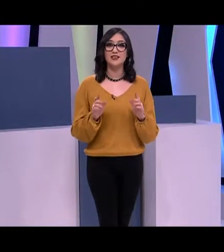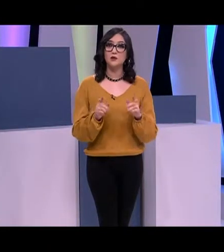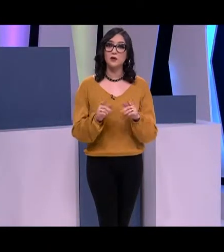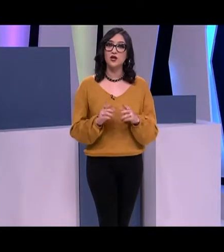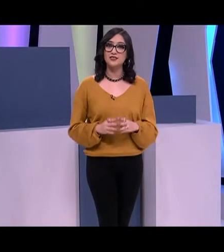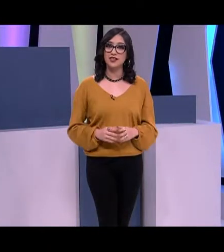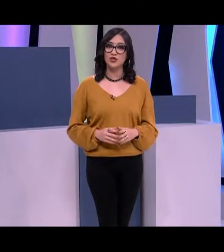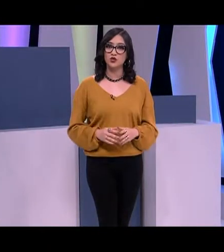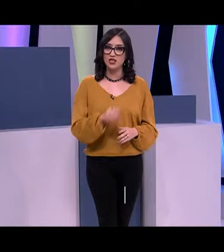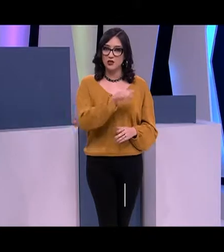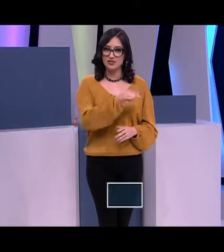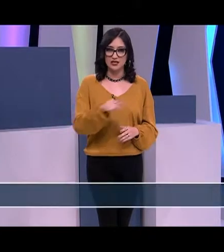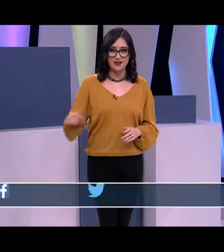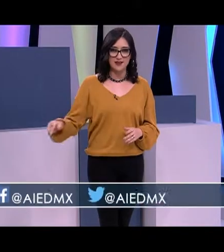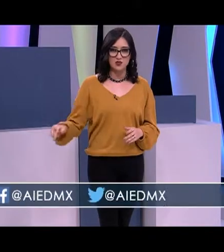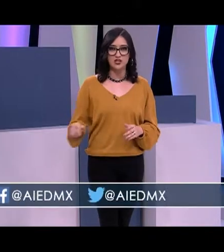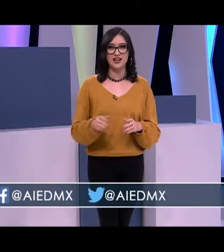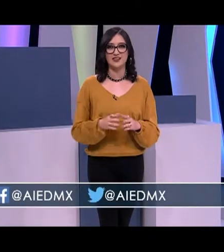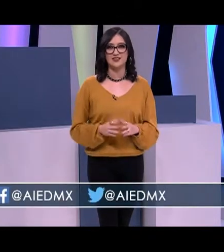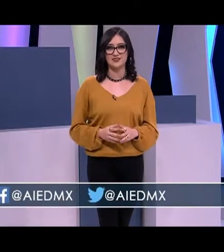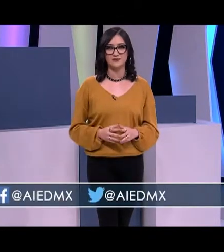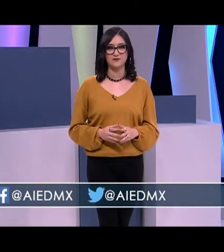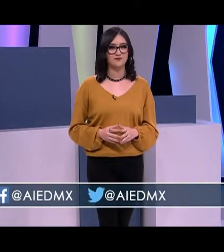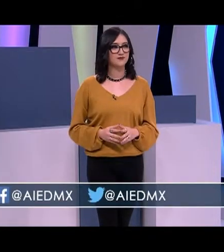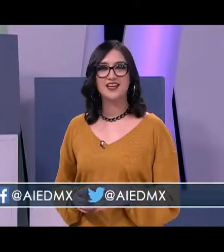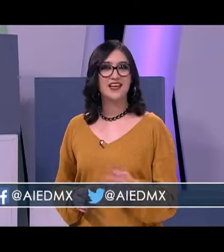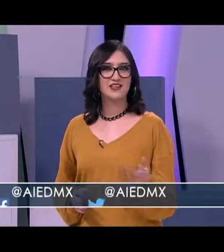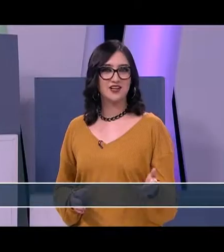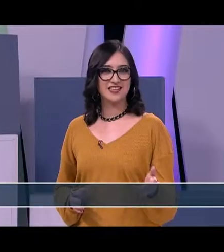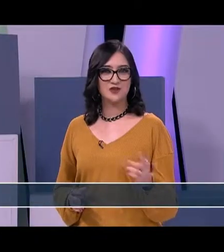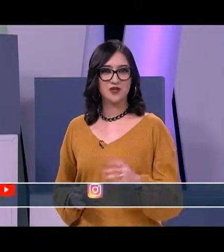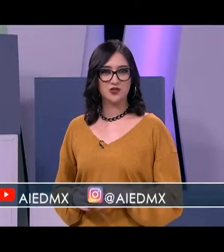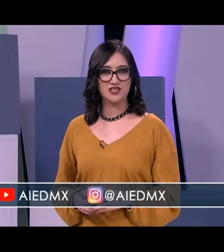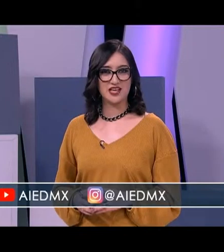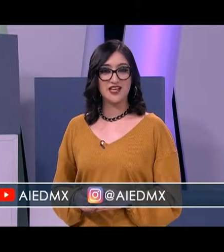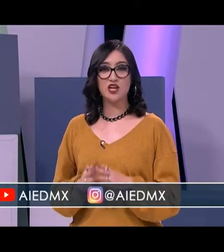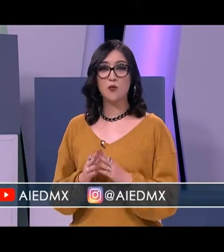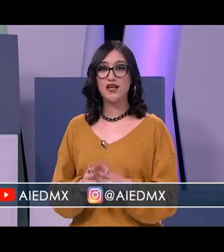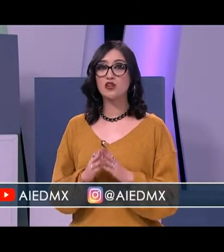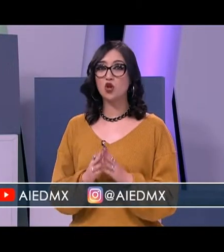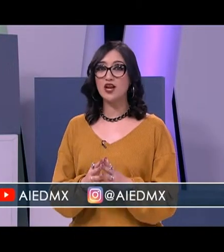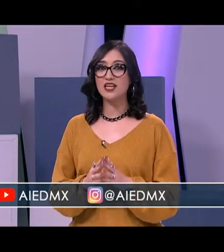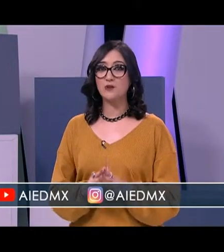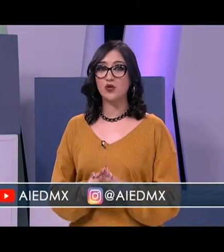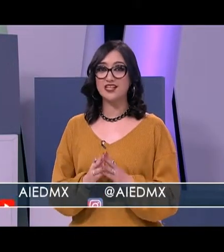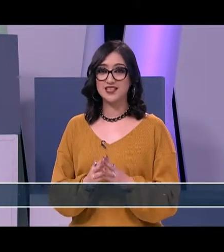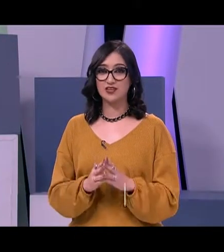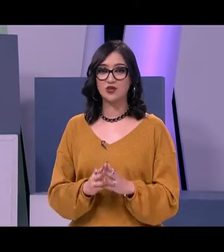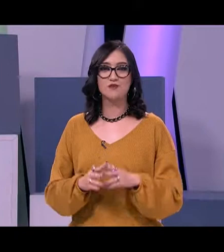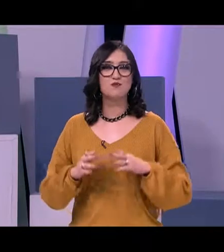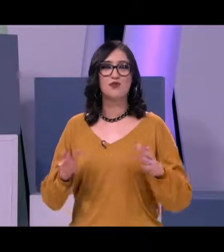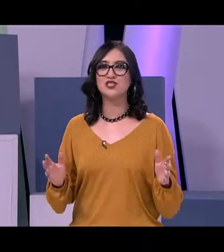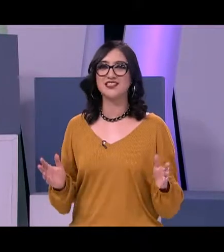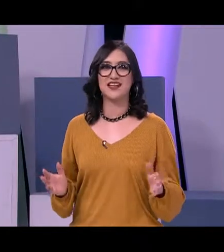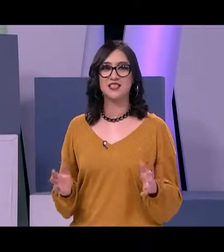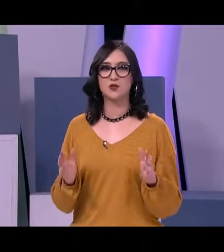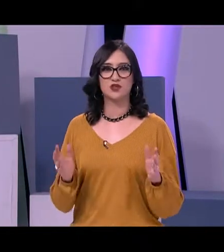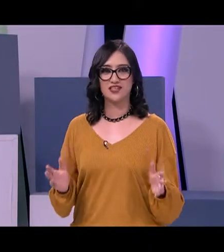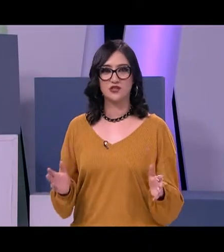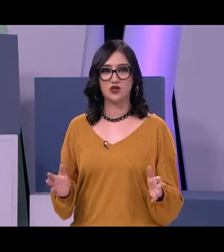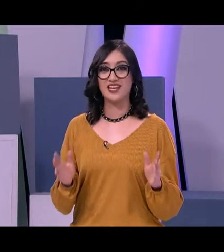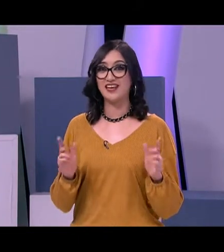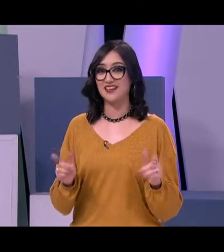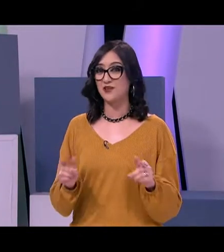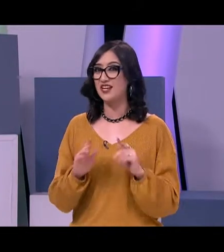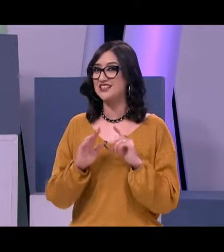Extracto. También pueden seguirnos en nuestras redes sociales. Soy Nancy Mendoza y en nombre de todo el equipo de Extracto, muchas gracias por